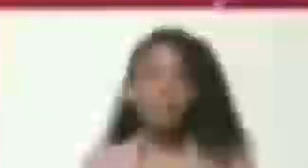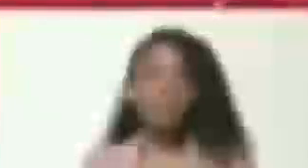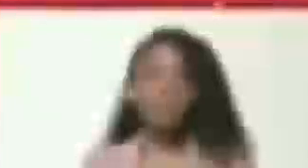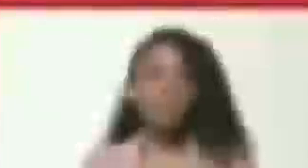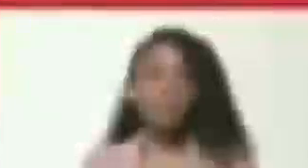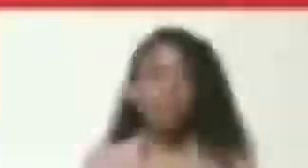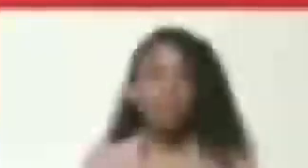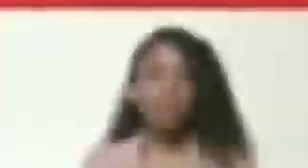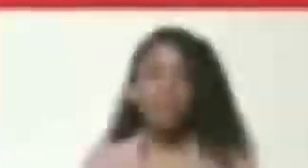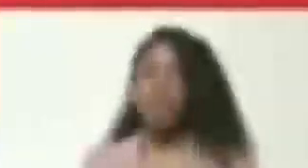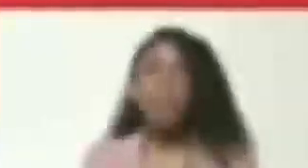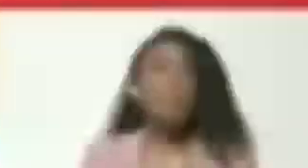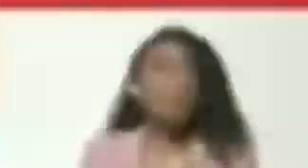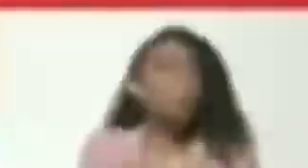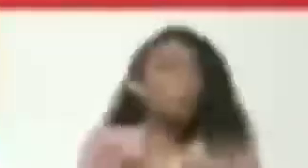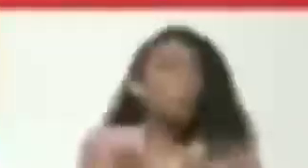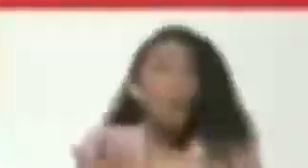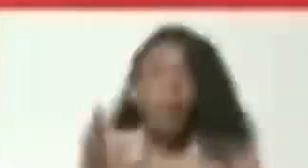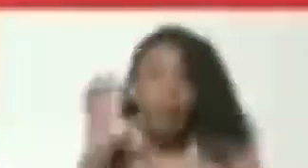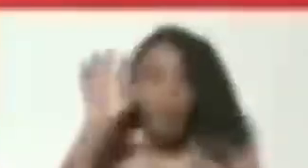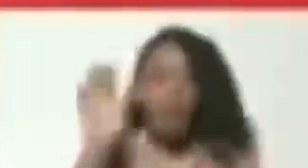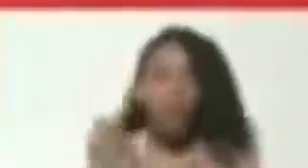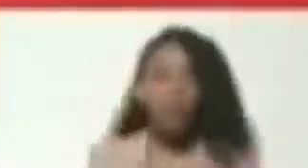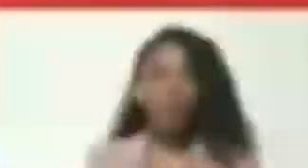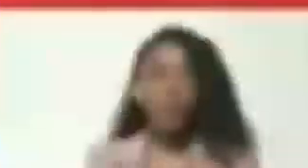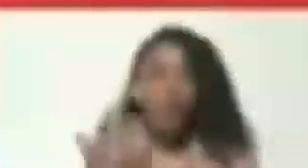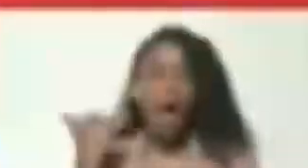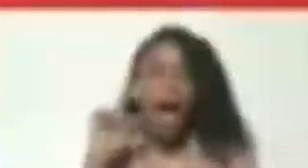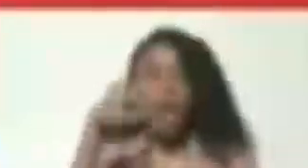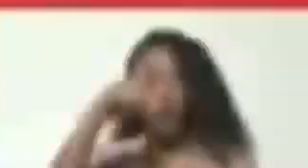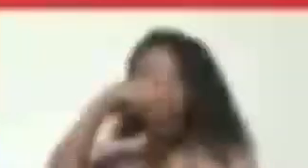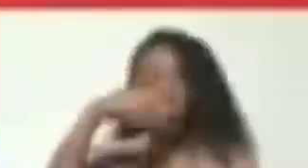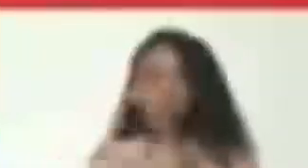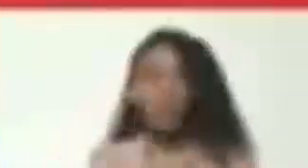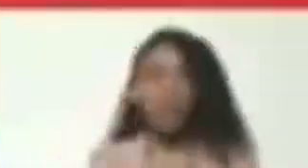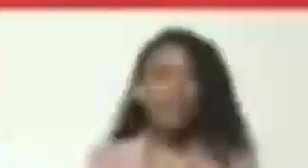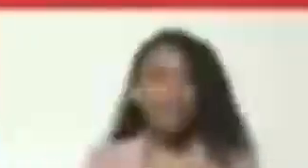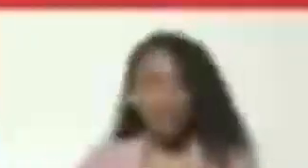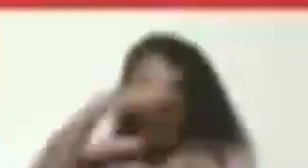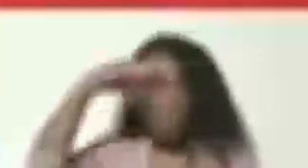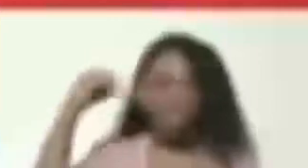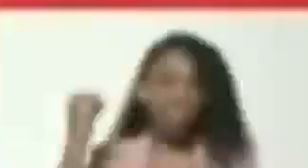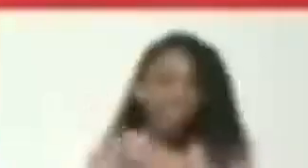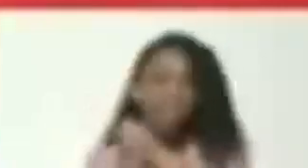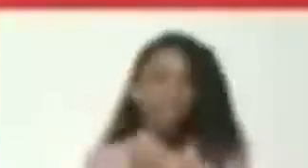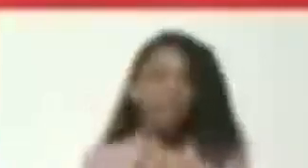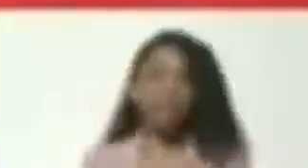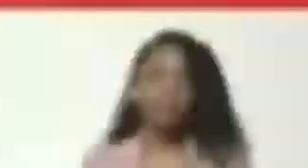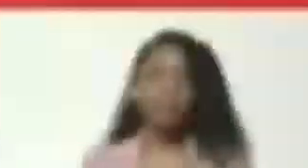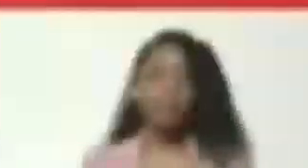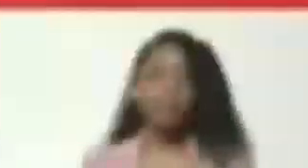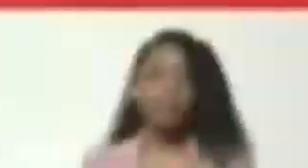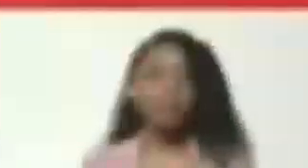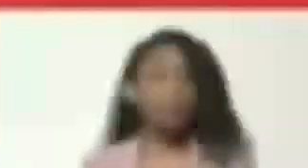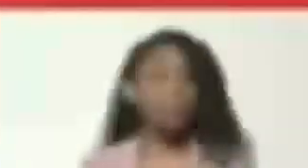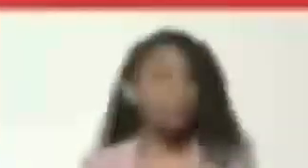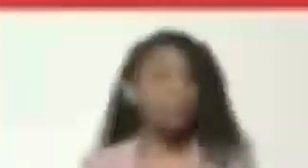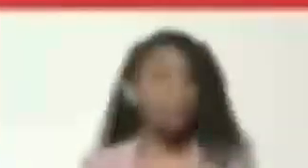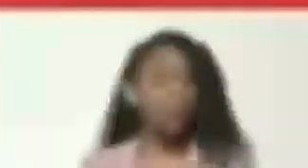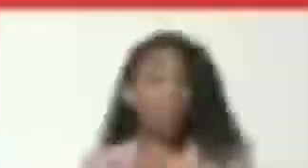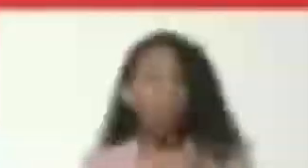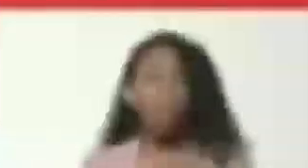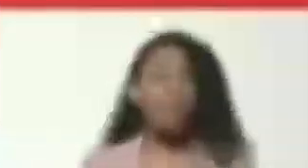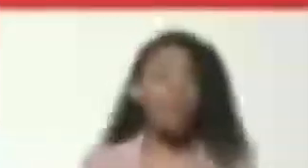se concrete y a su vez, cómo se va a concretar. Y una vez concretado, cómo vas a vender luego los